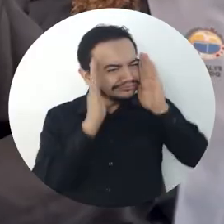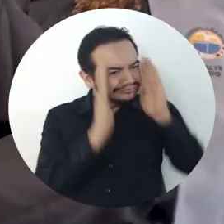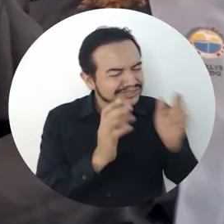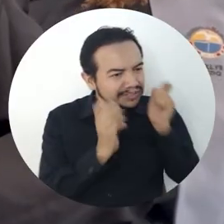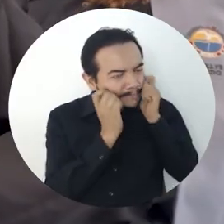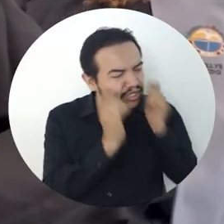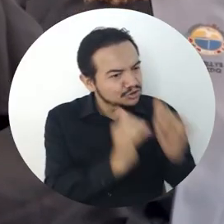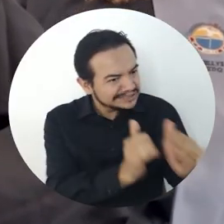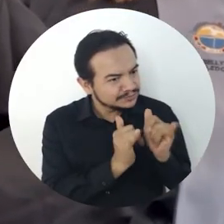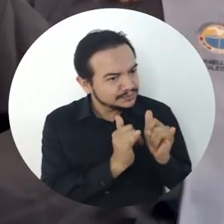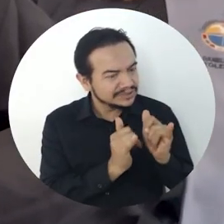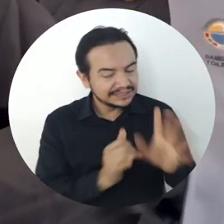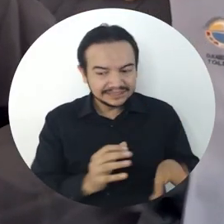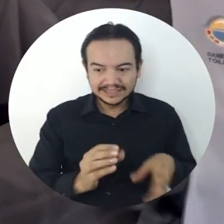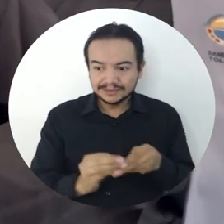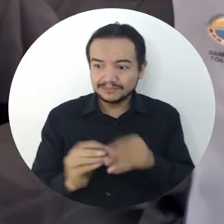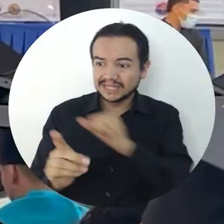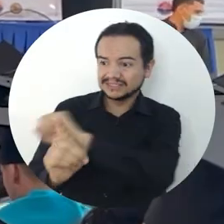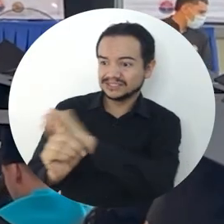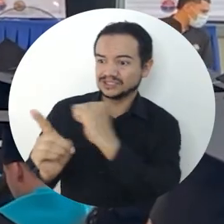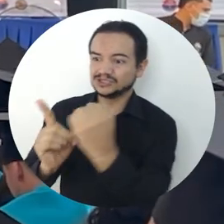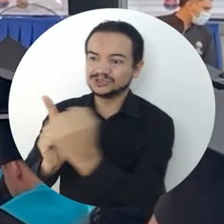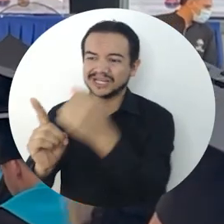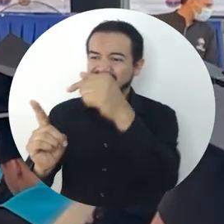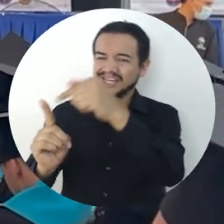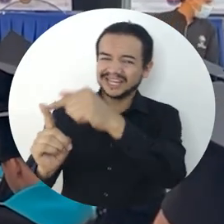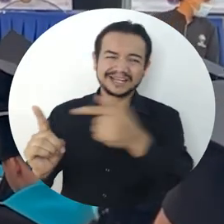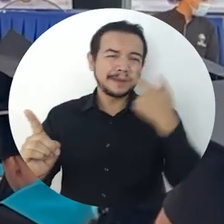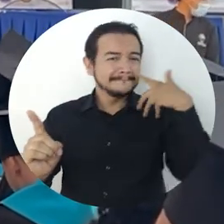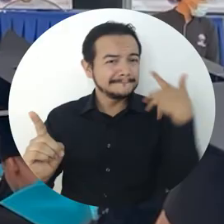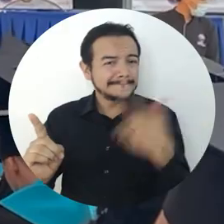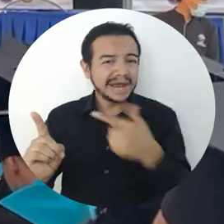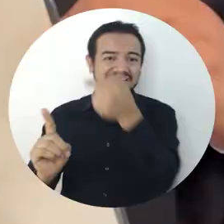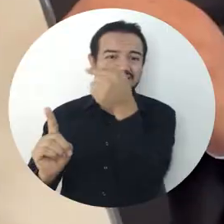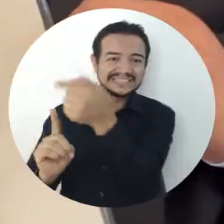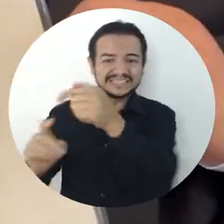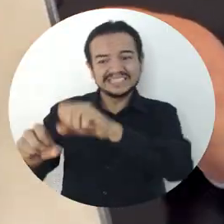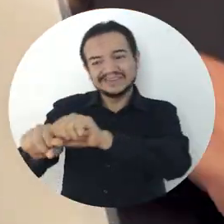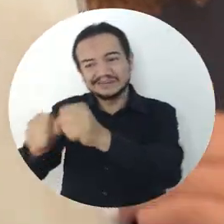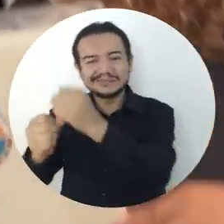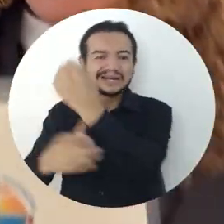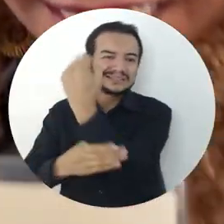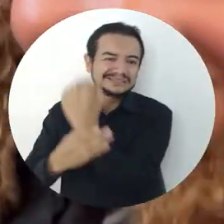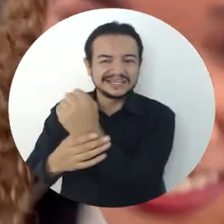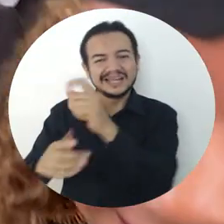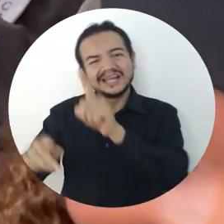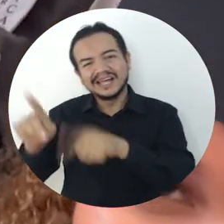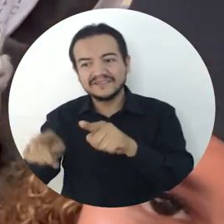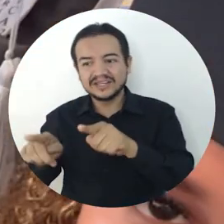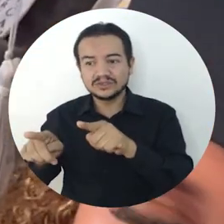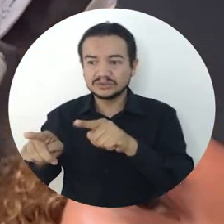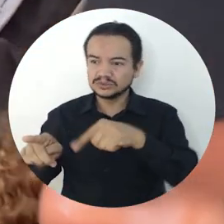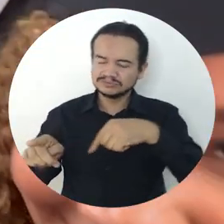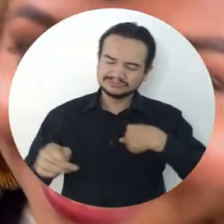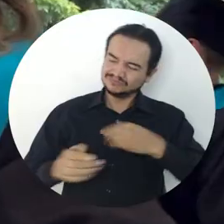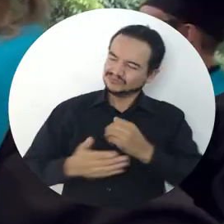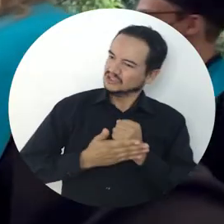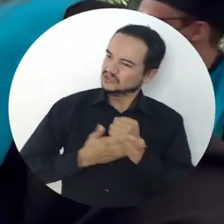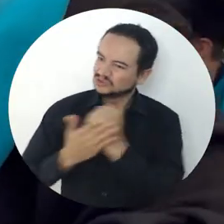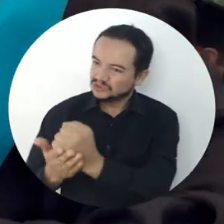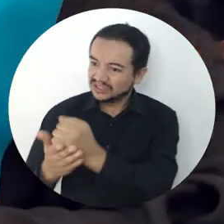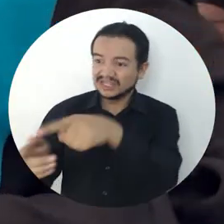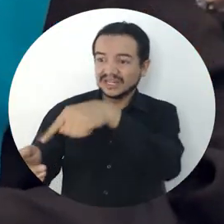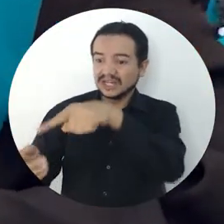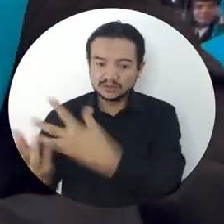sean ustedes quienes le ayuden a esta sociedad que a veces parece un poco enferma a esta sociedad que